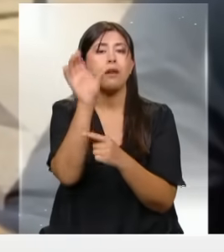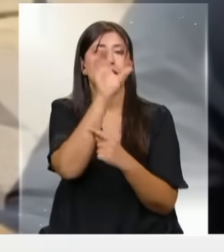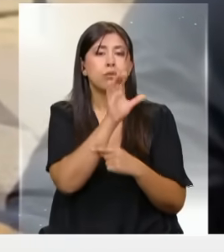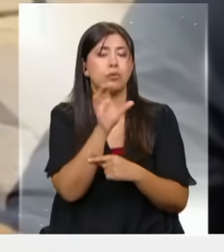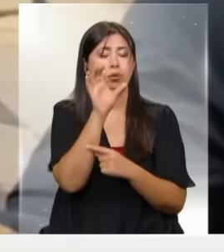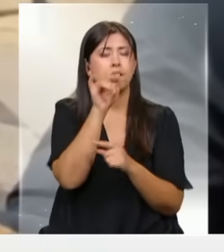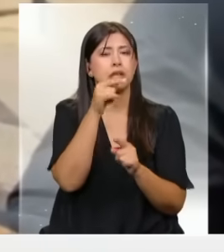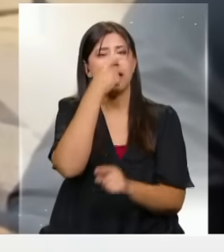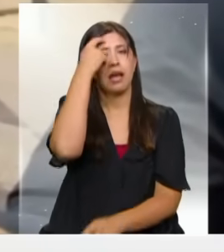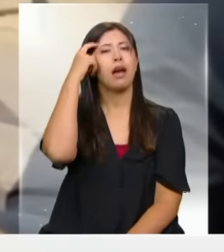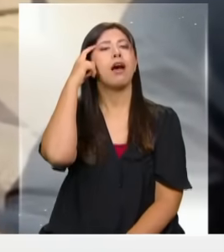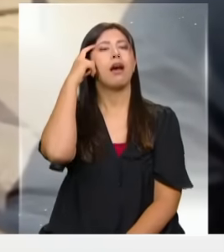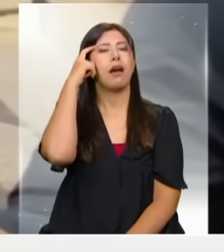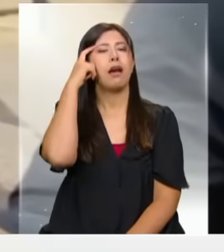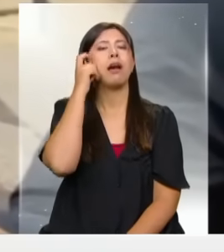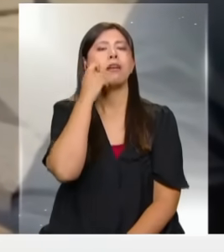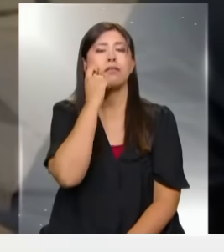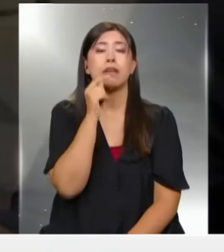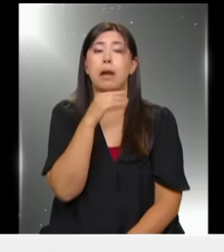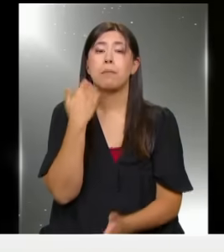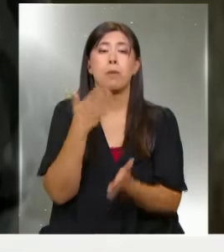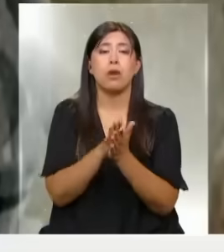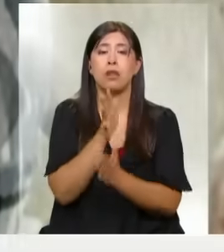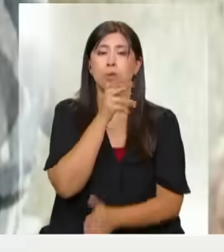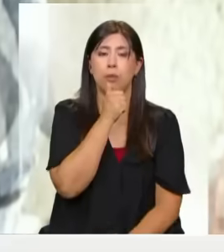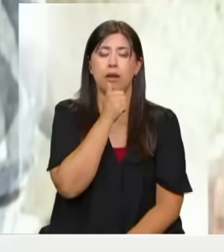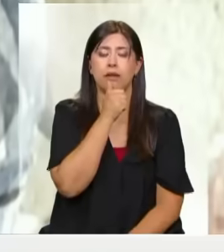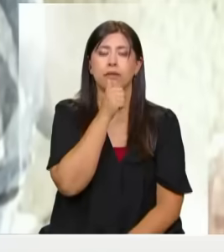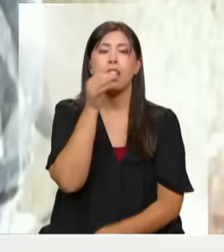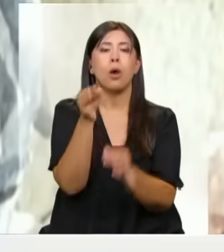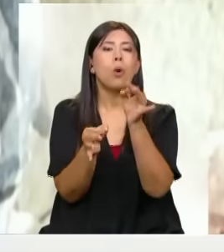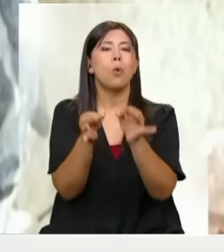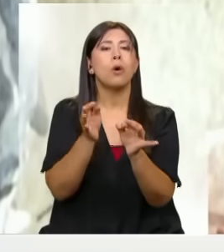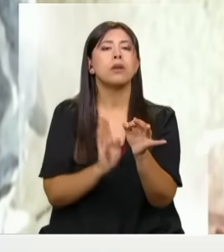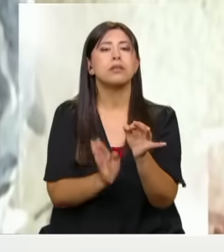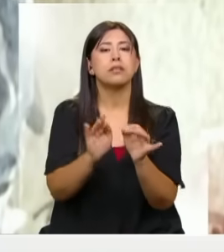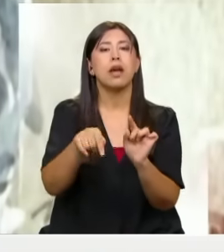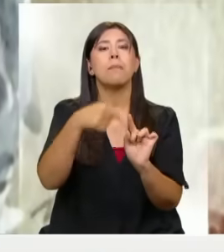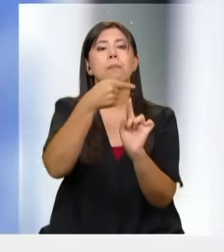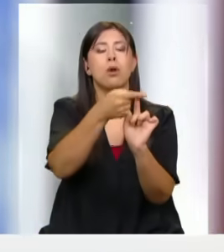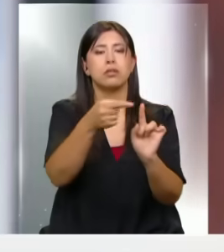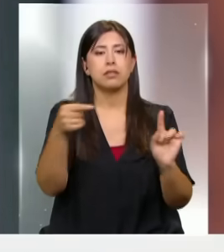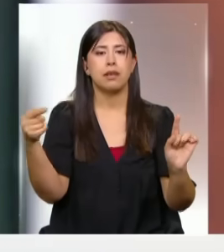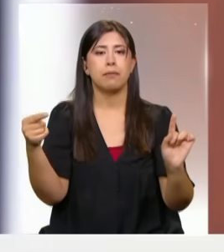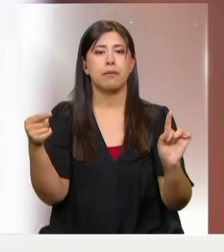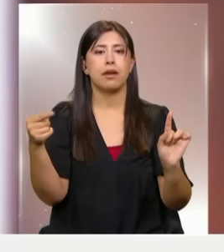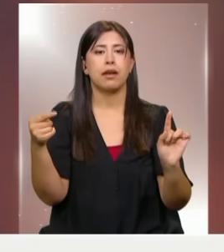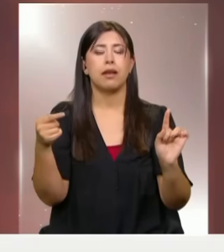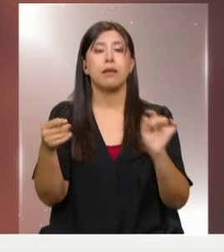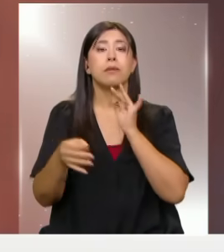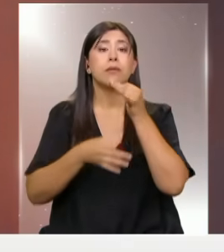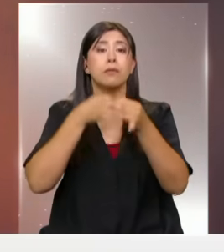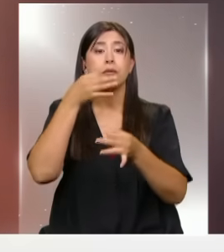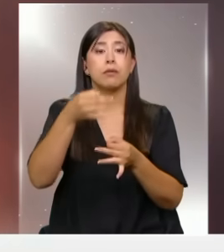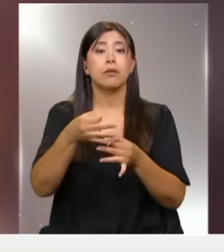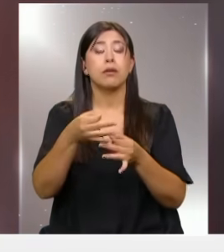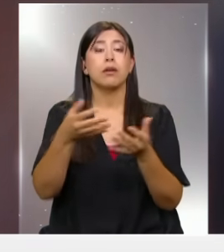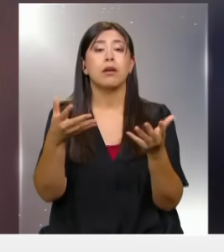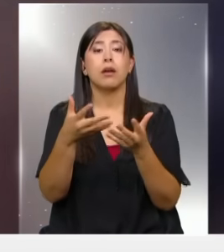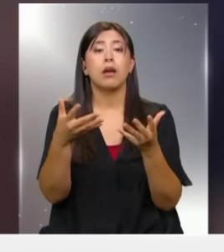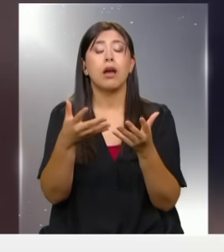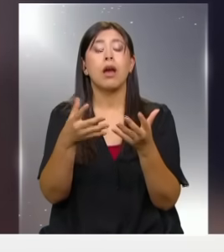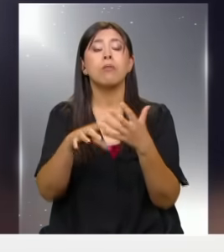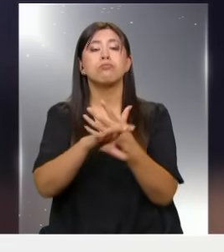que haría pensar que tal vez no está muerta. El juicio continuará durante la próxima semana. Declararán de forma telemática los